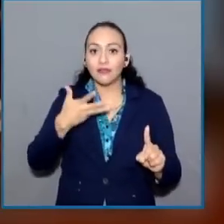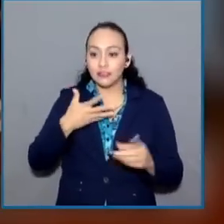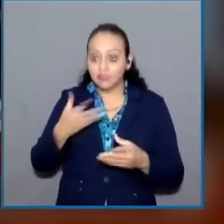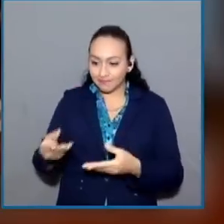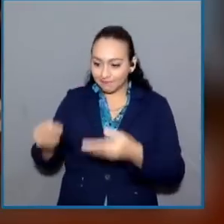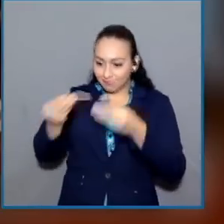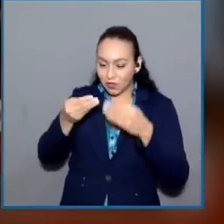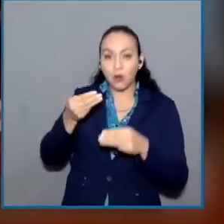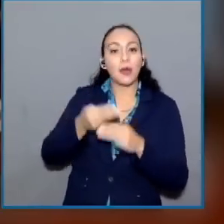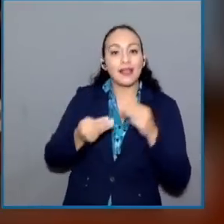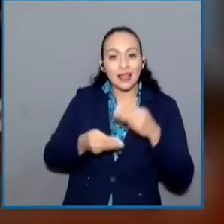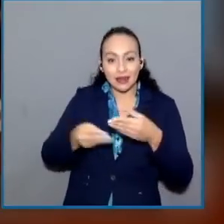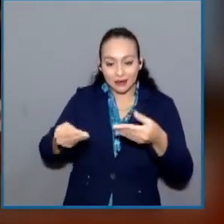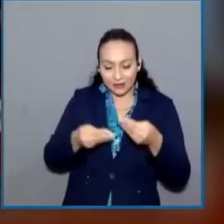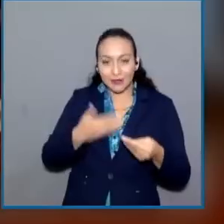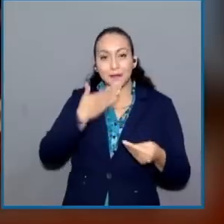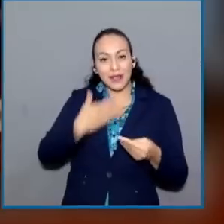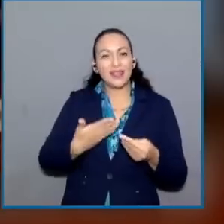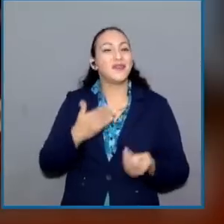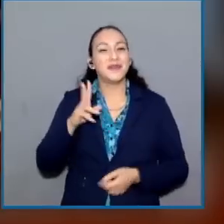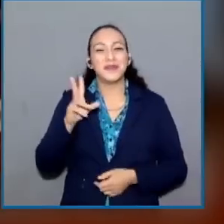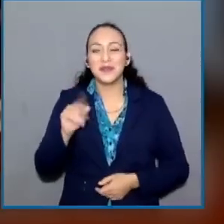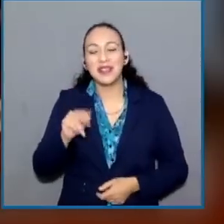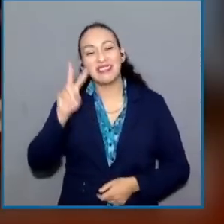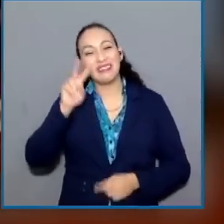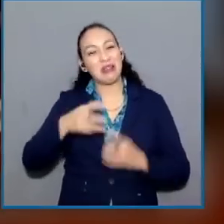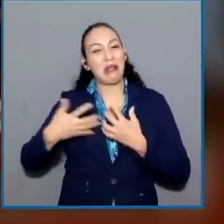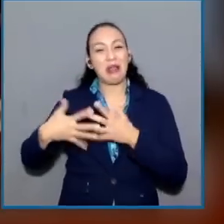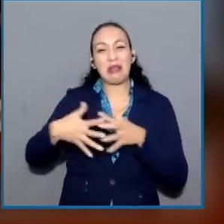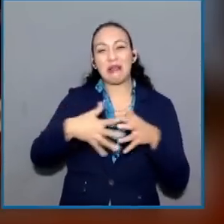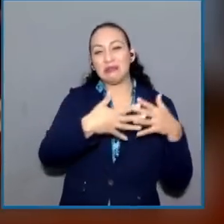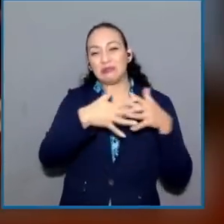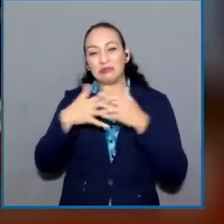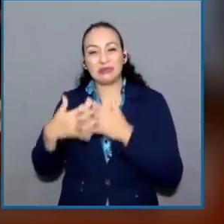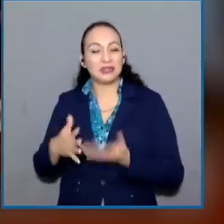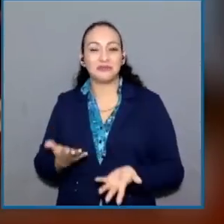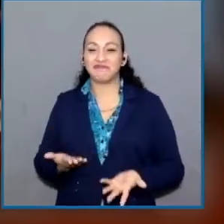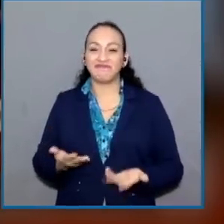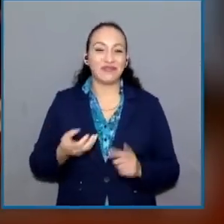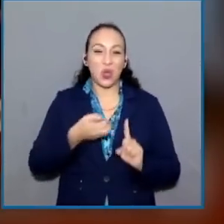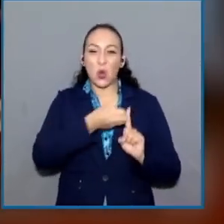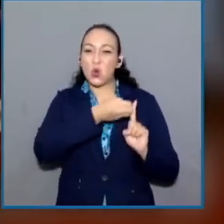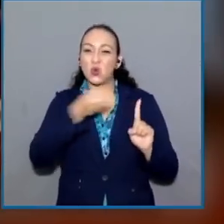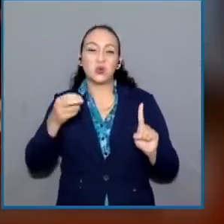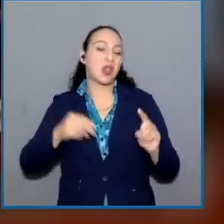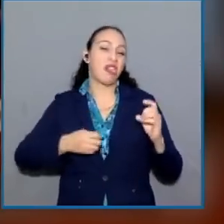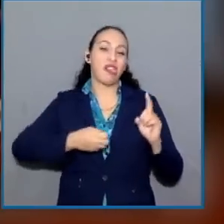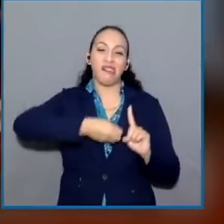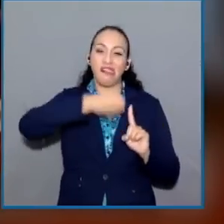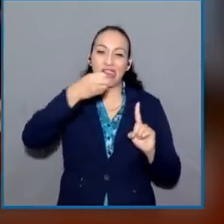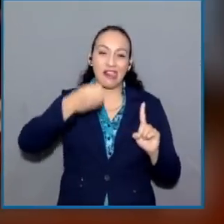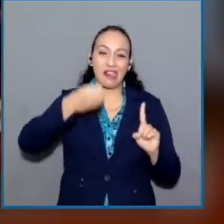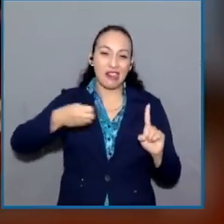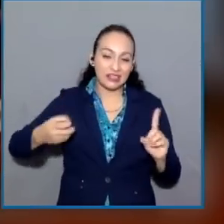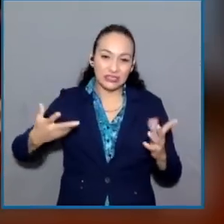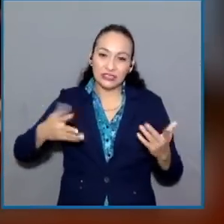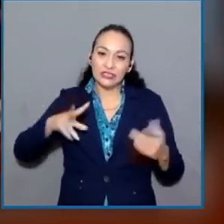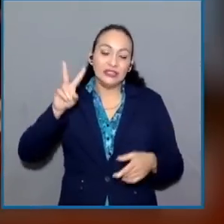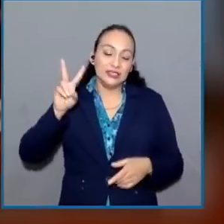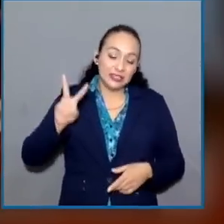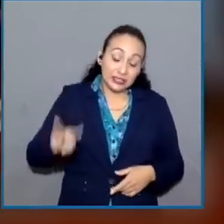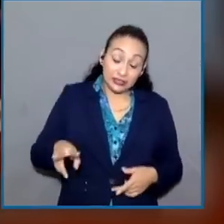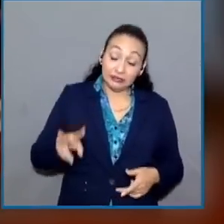decir, un verdadero desastre. Entonces, a eso nos enfrentamos, a una incertidumbre terrible. Llamó a